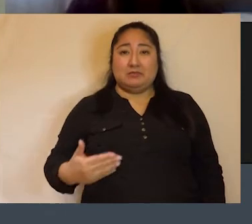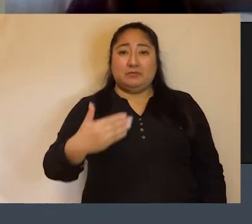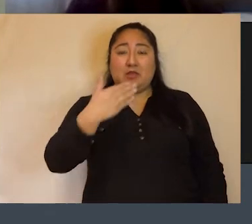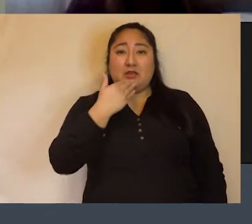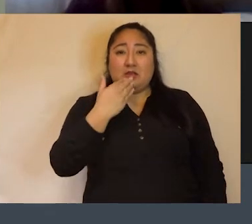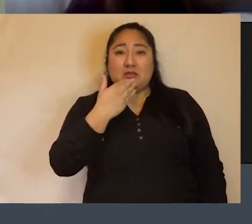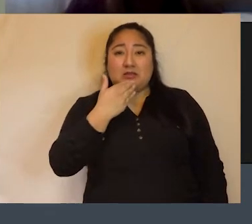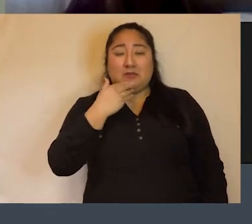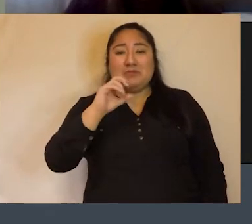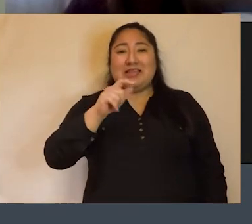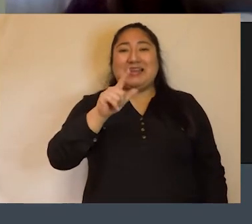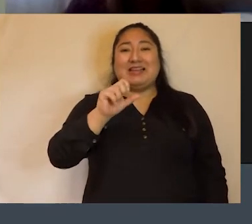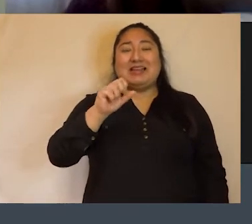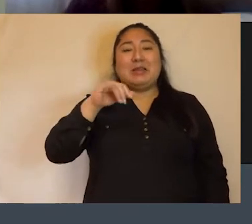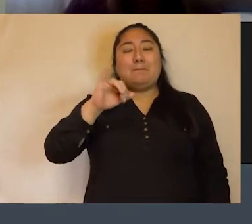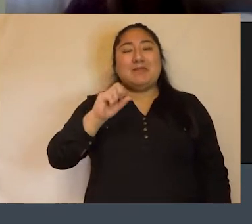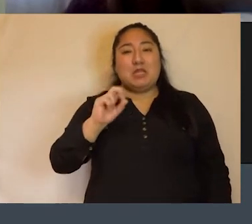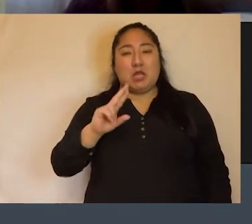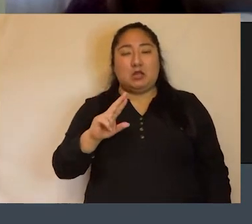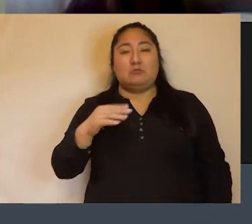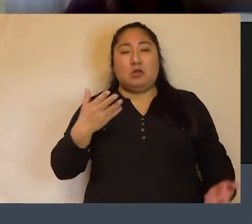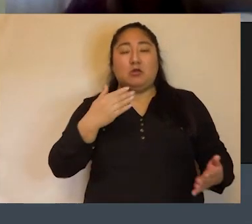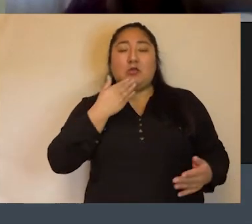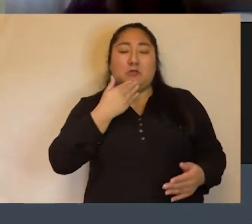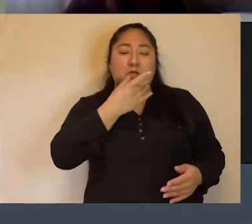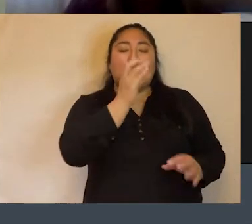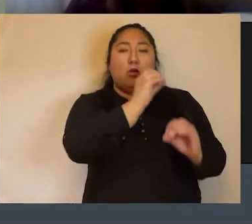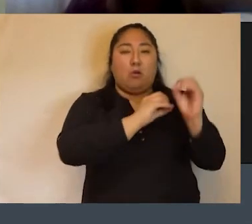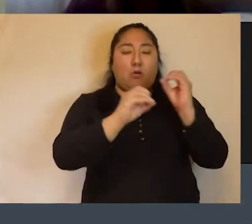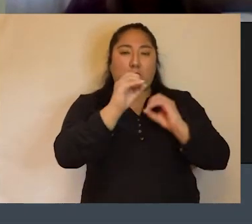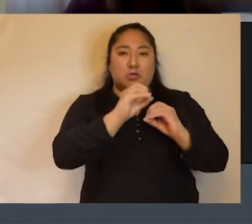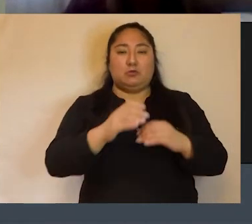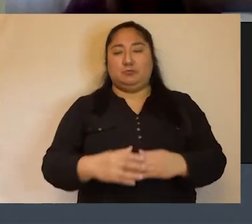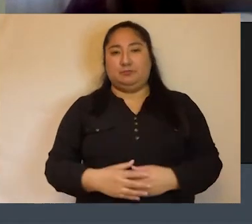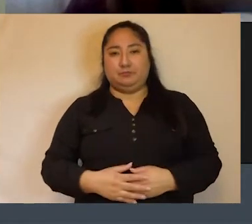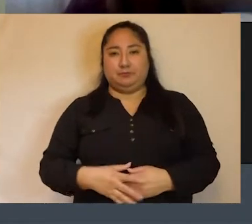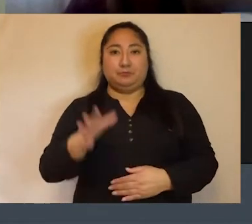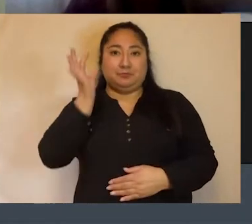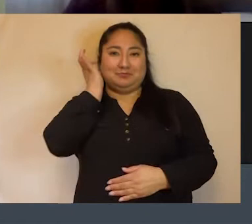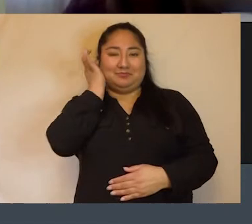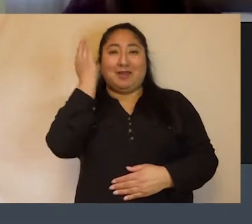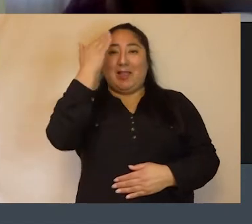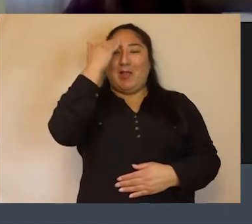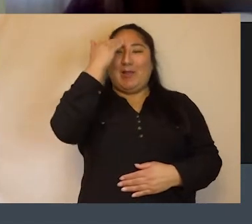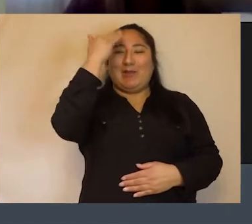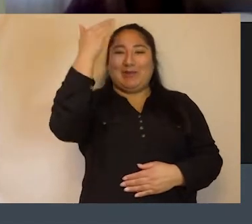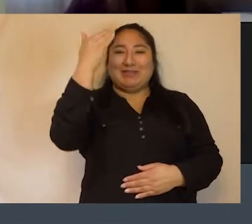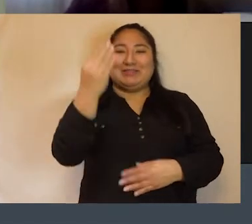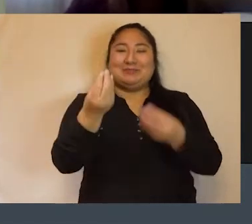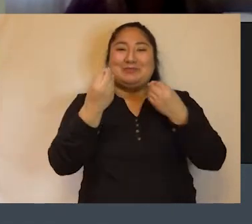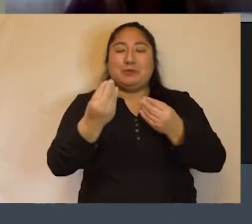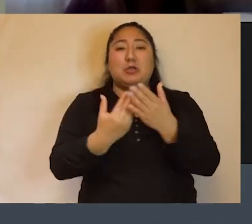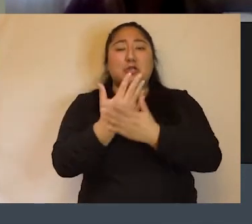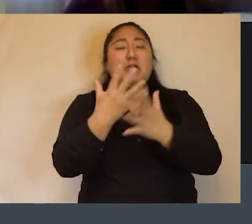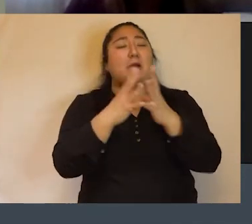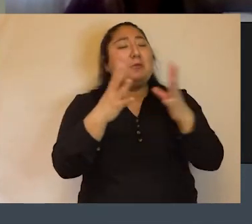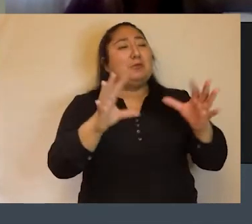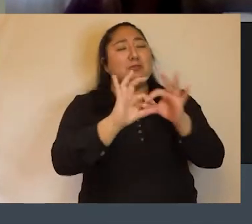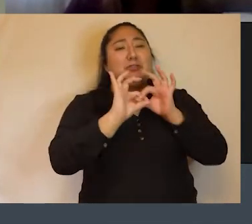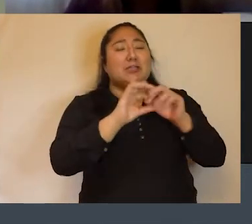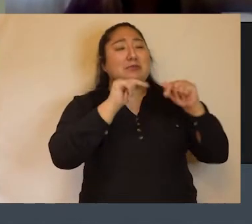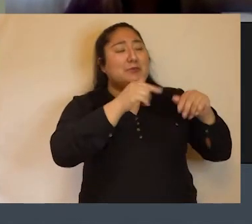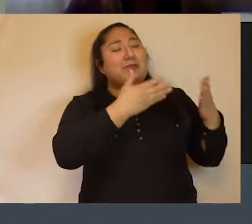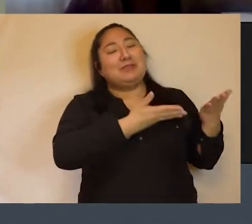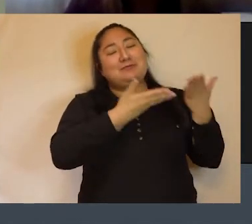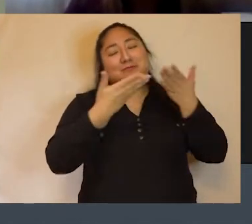de Asesores Previsionales, que también quiere participar y dar su opinión. Ann, muchas gracias. Hola, buenos días. Muchas gracias